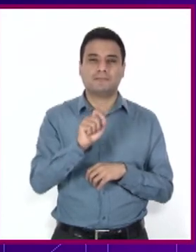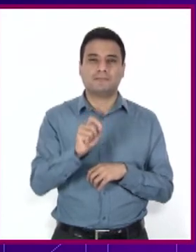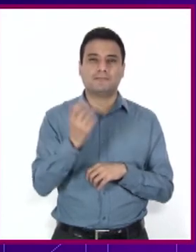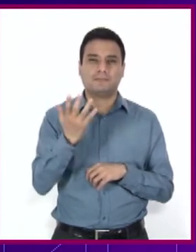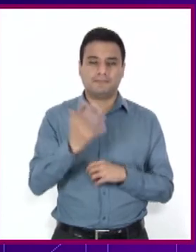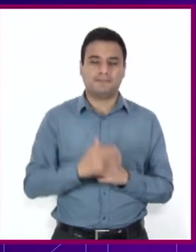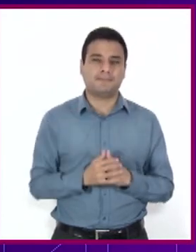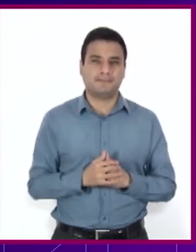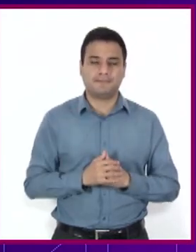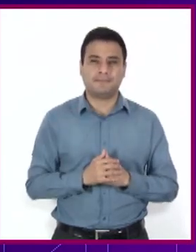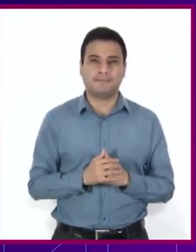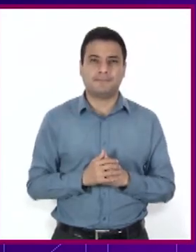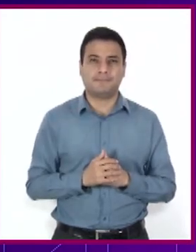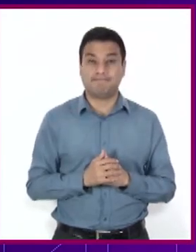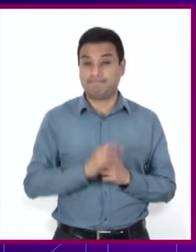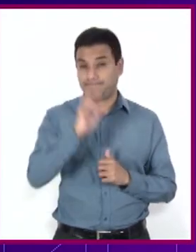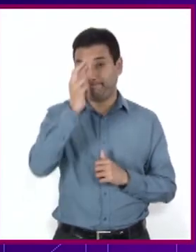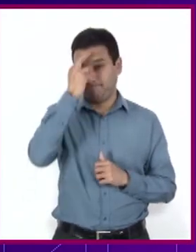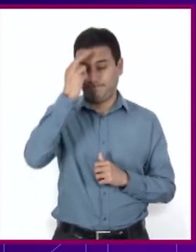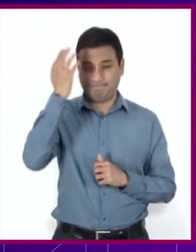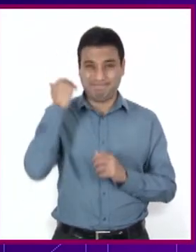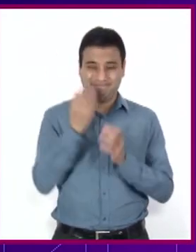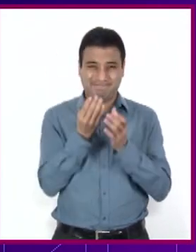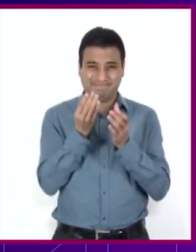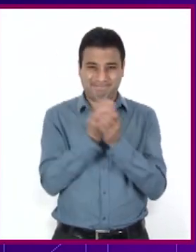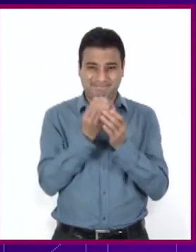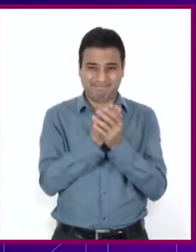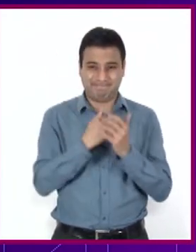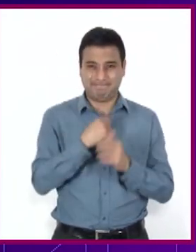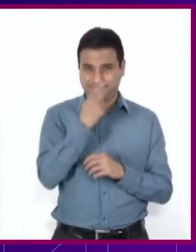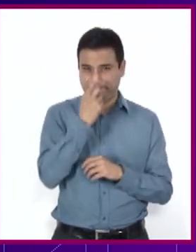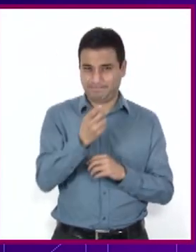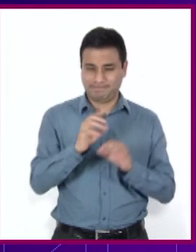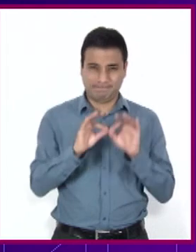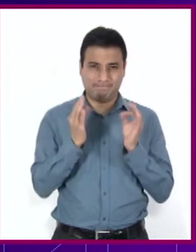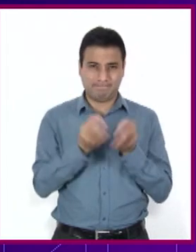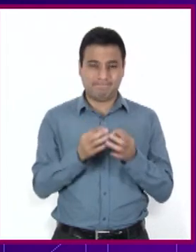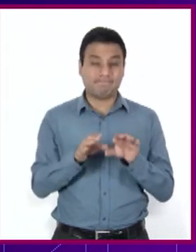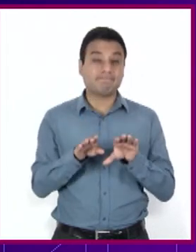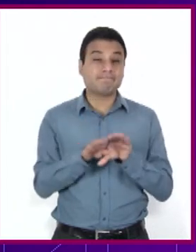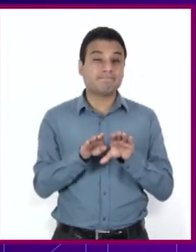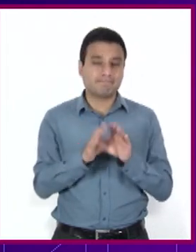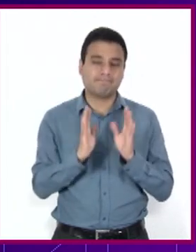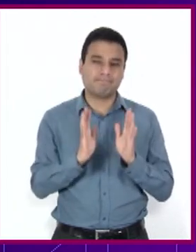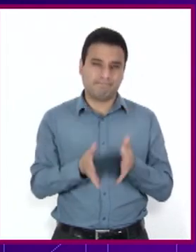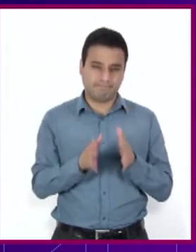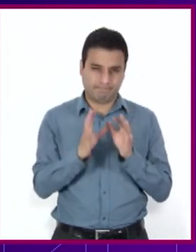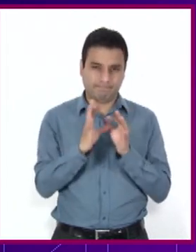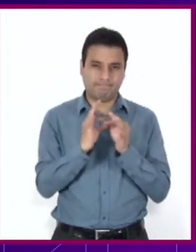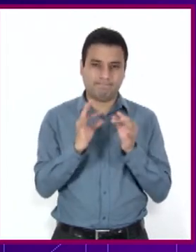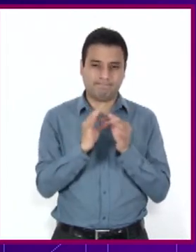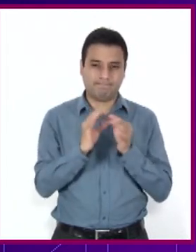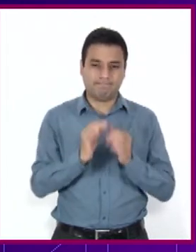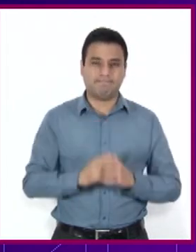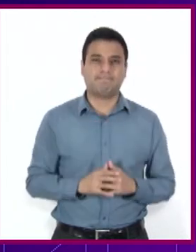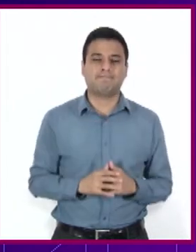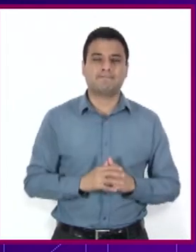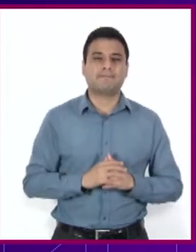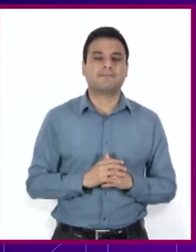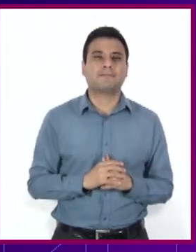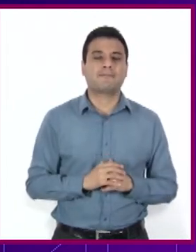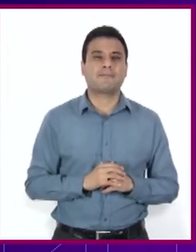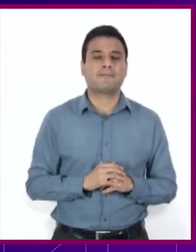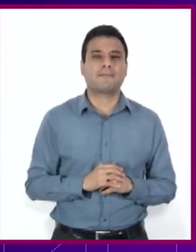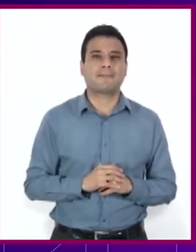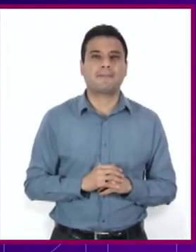y recordando que en las sesiones anteriores se estableció la expresión para calcular la segunda magnitud en una